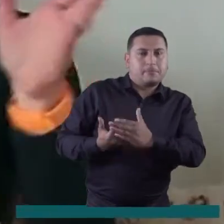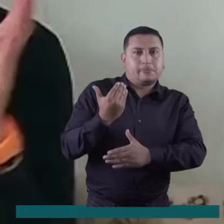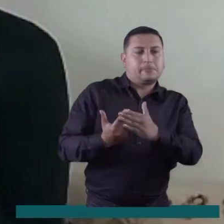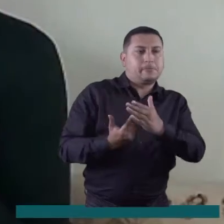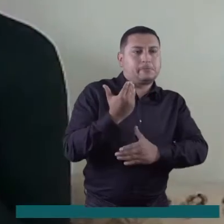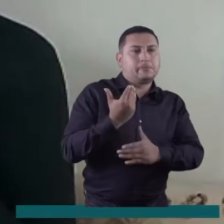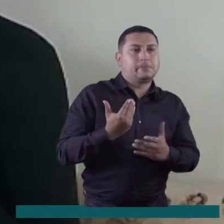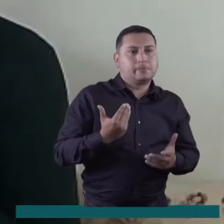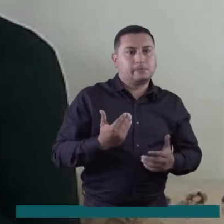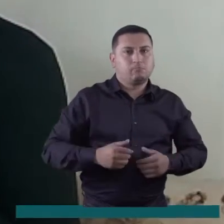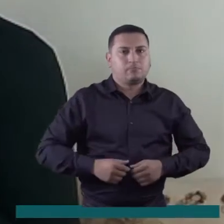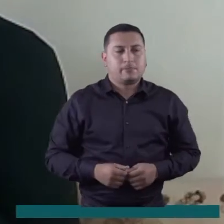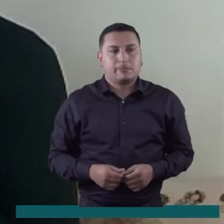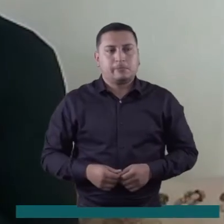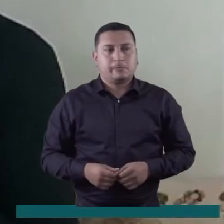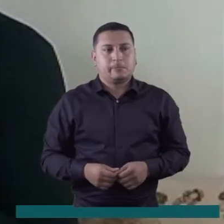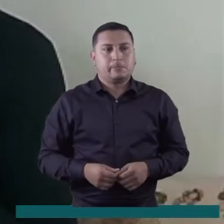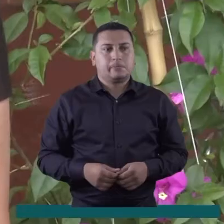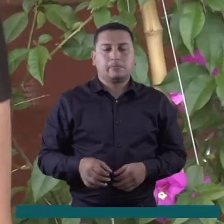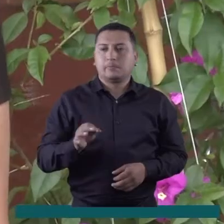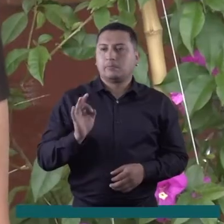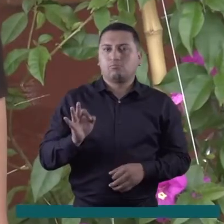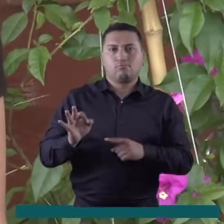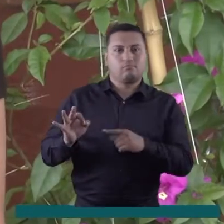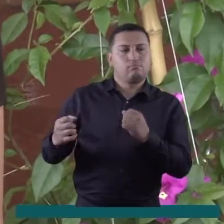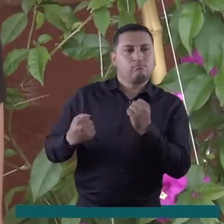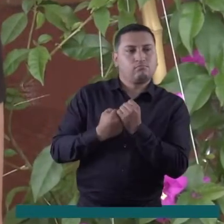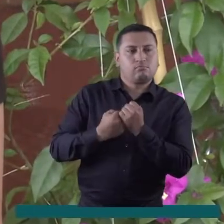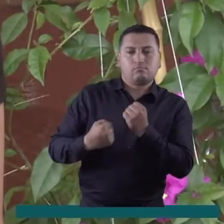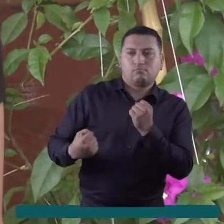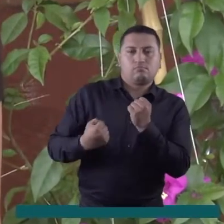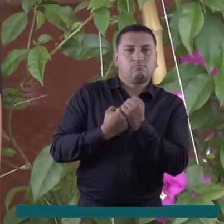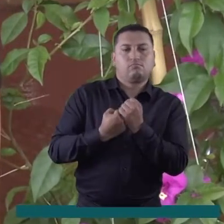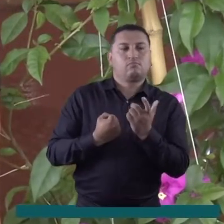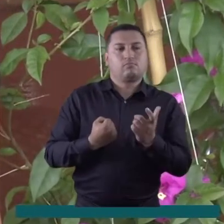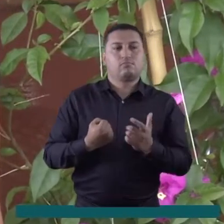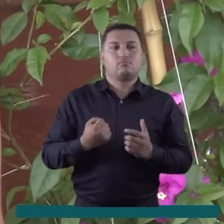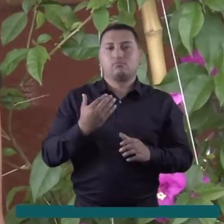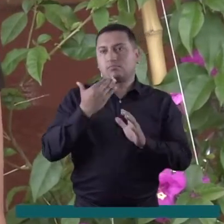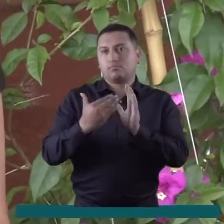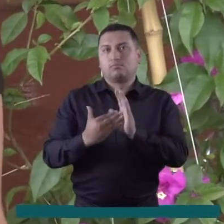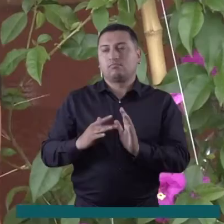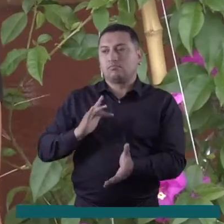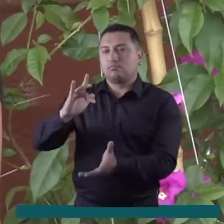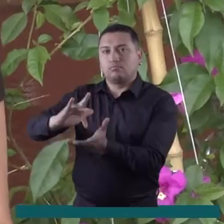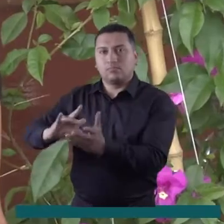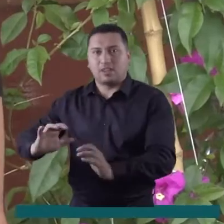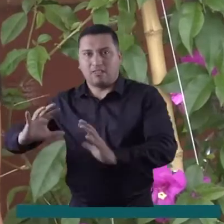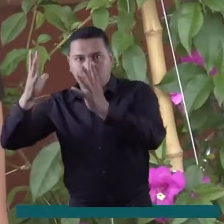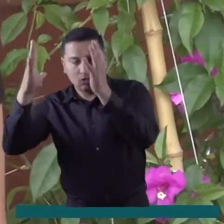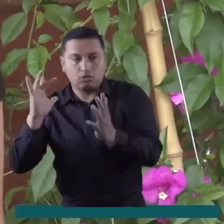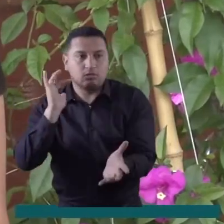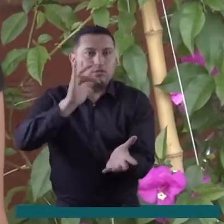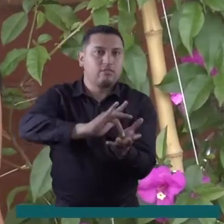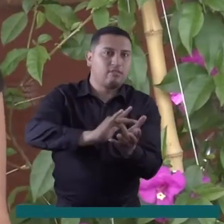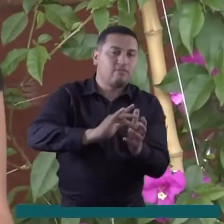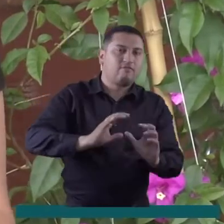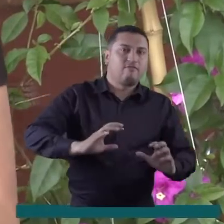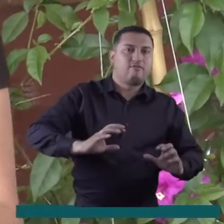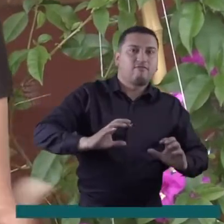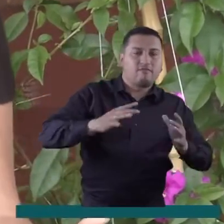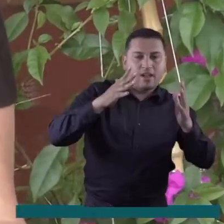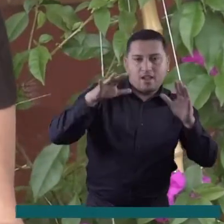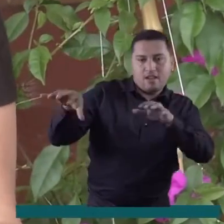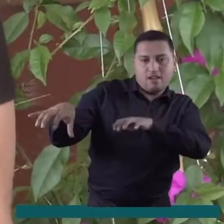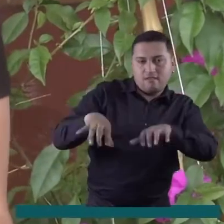con algo diferente en la vela en sí. Siempre hemos tenido apoyo a la alcaldía, o sea, tanto en eventos, ferias, como